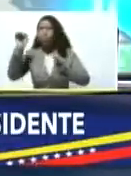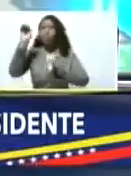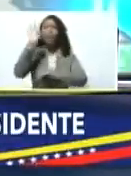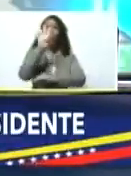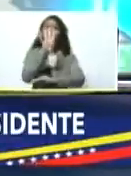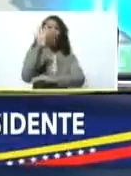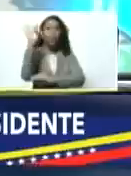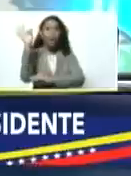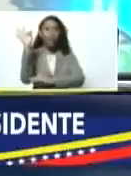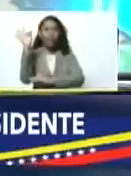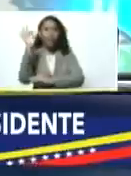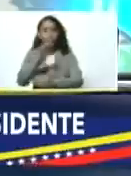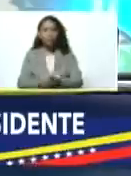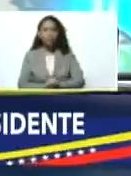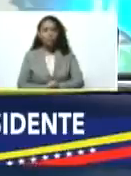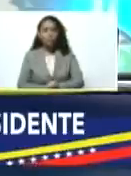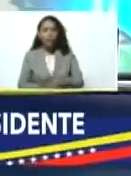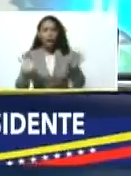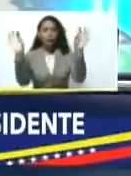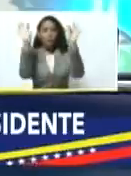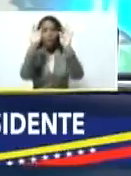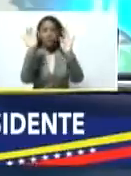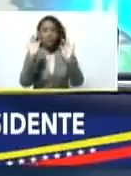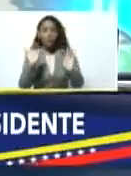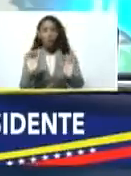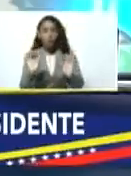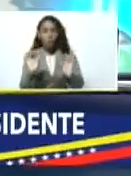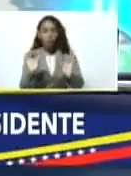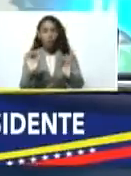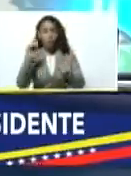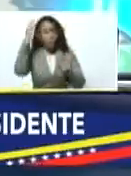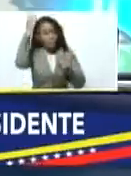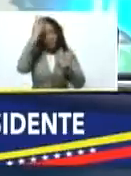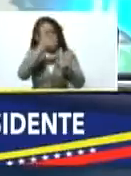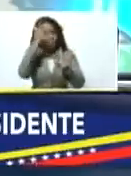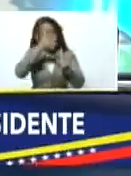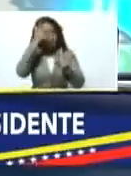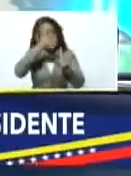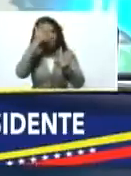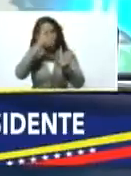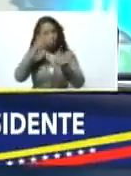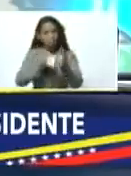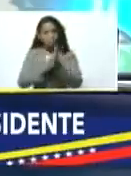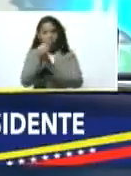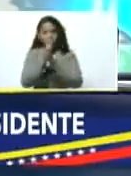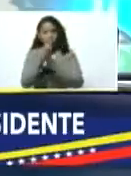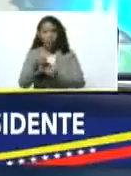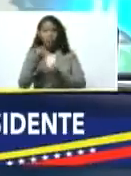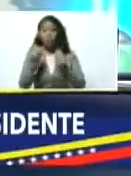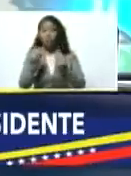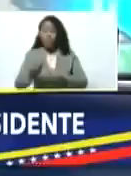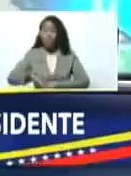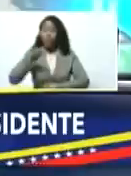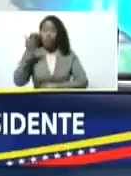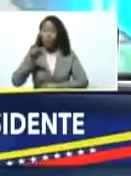4F, la formación para emprender. Muy importante,